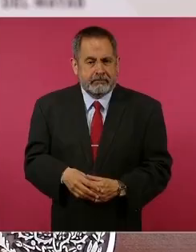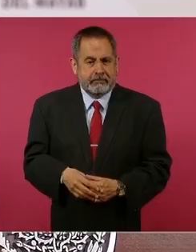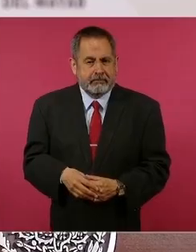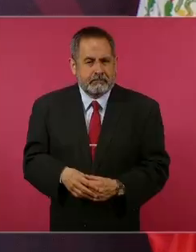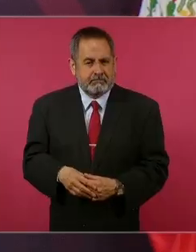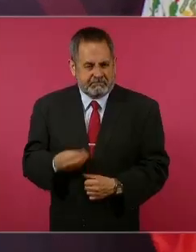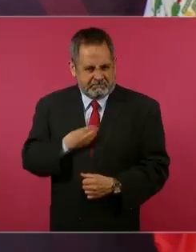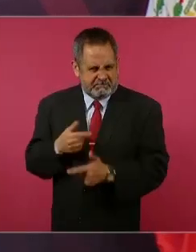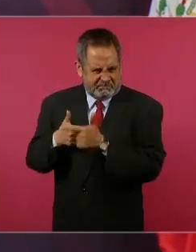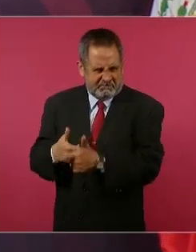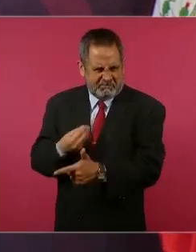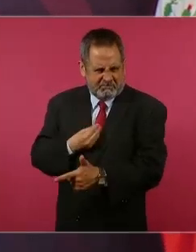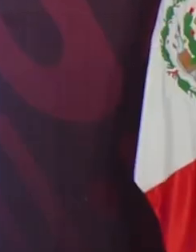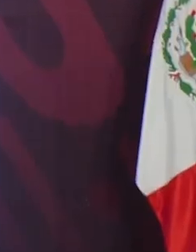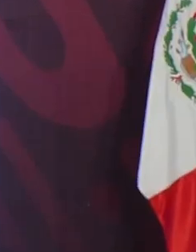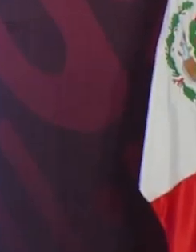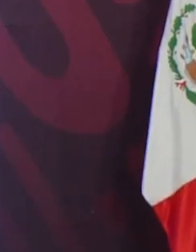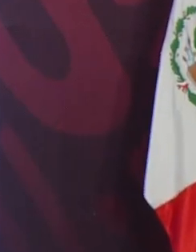porque